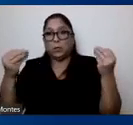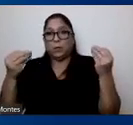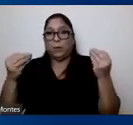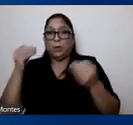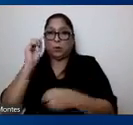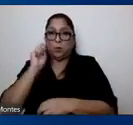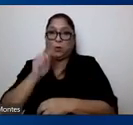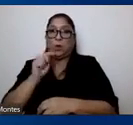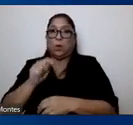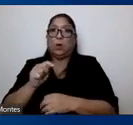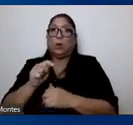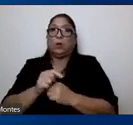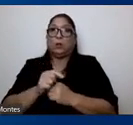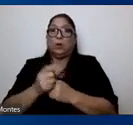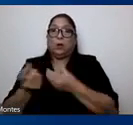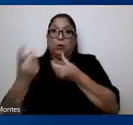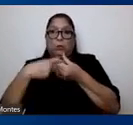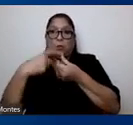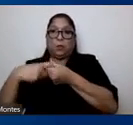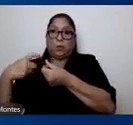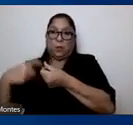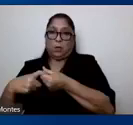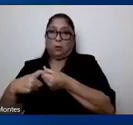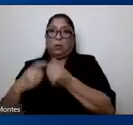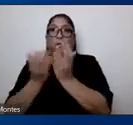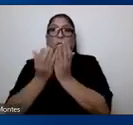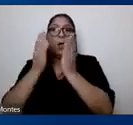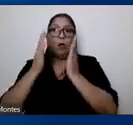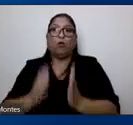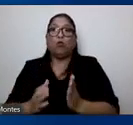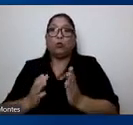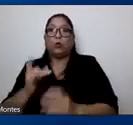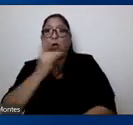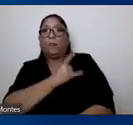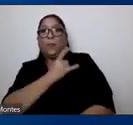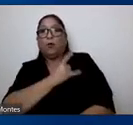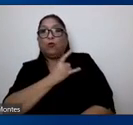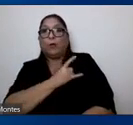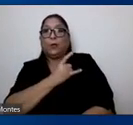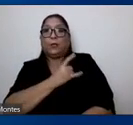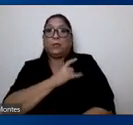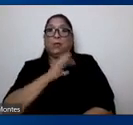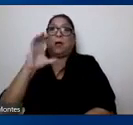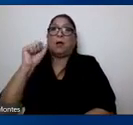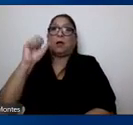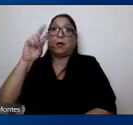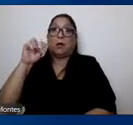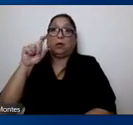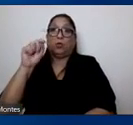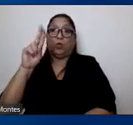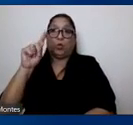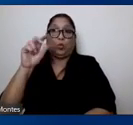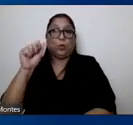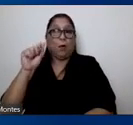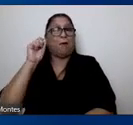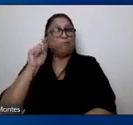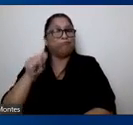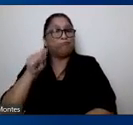los miembros estudiantes de la Cantuta, ¿no?, que le dieron forma a su